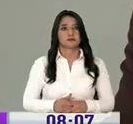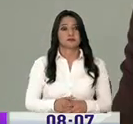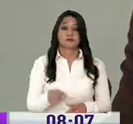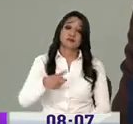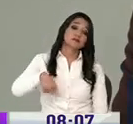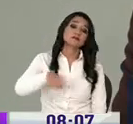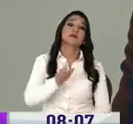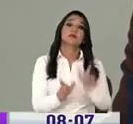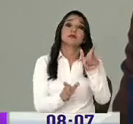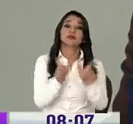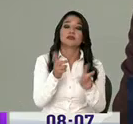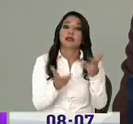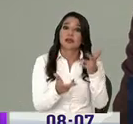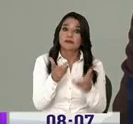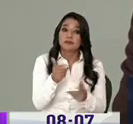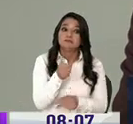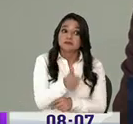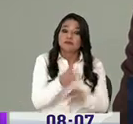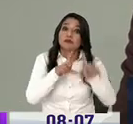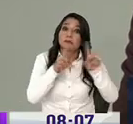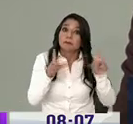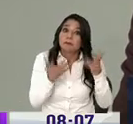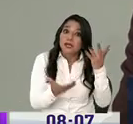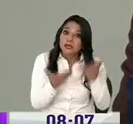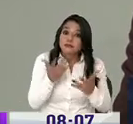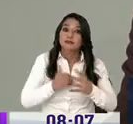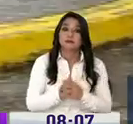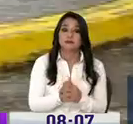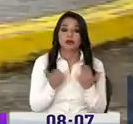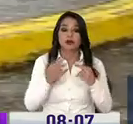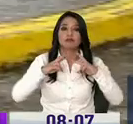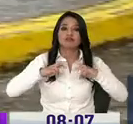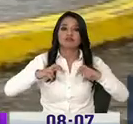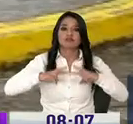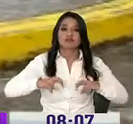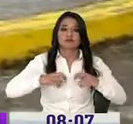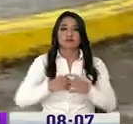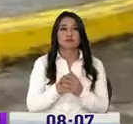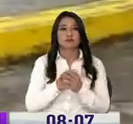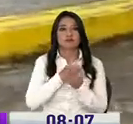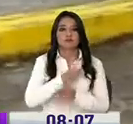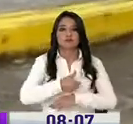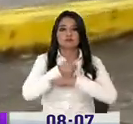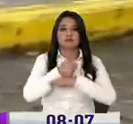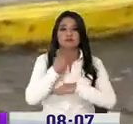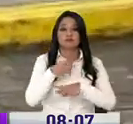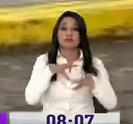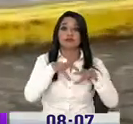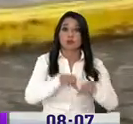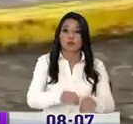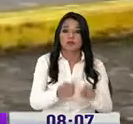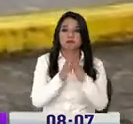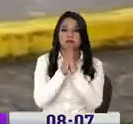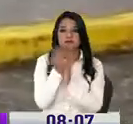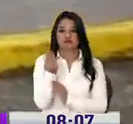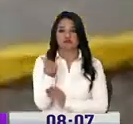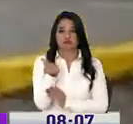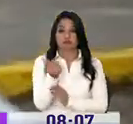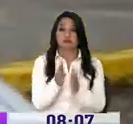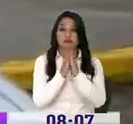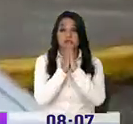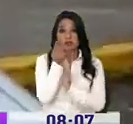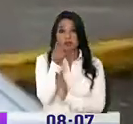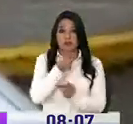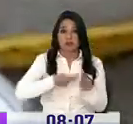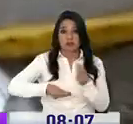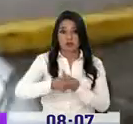estar vinculadas con la propia empresa, es parte de lo que se está explorando. Las autoridades hablaron de un secuestro extorsivo, es decir, pedían dinero a cambio